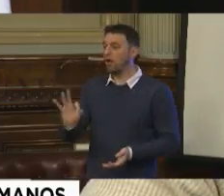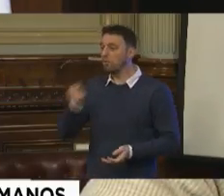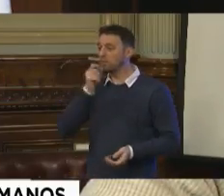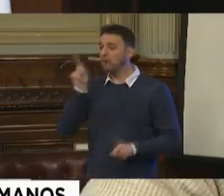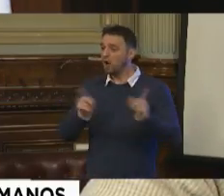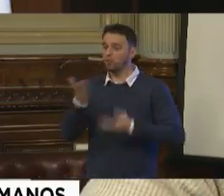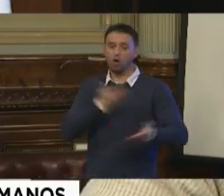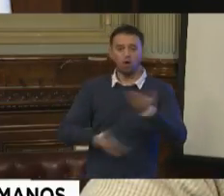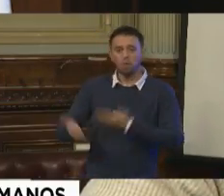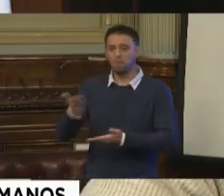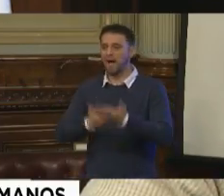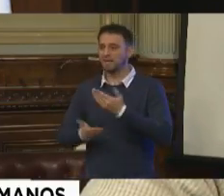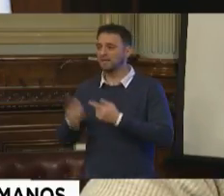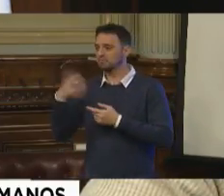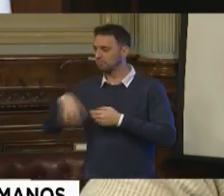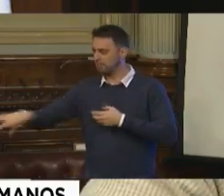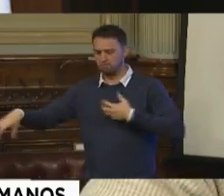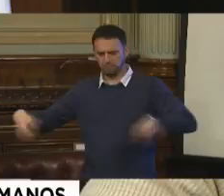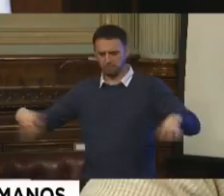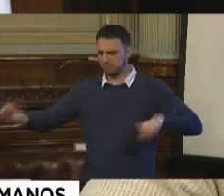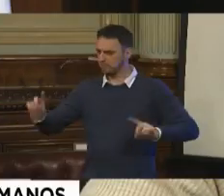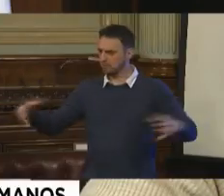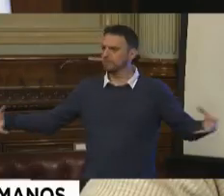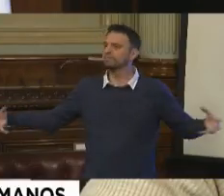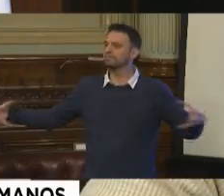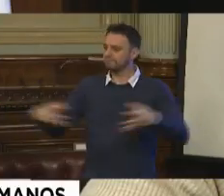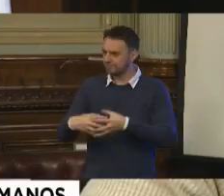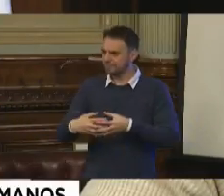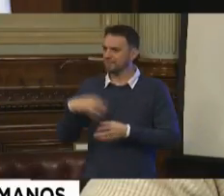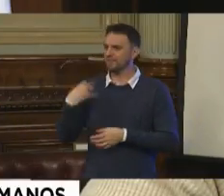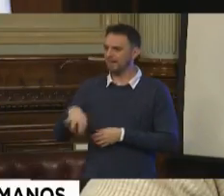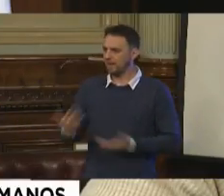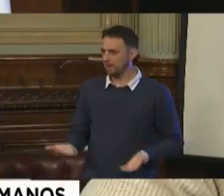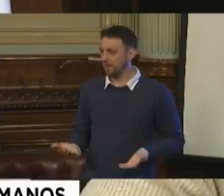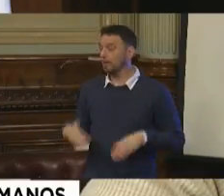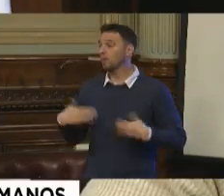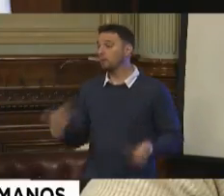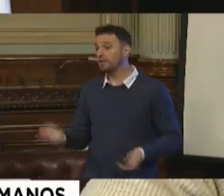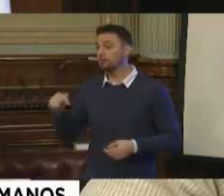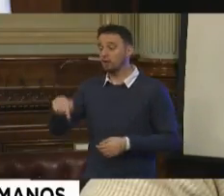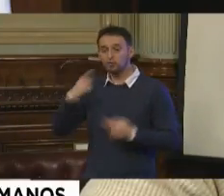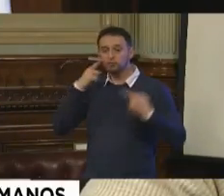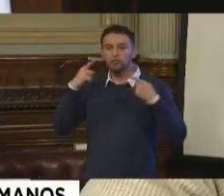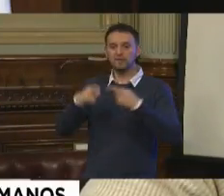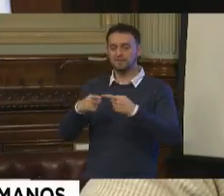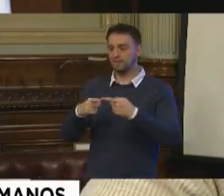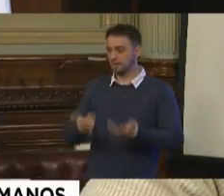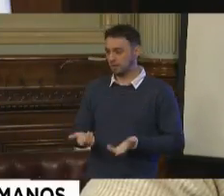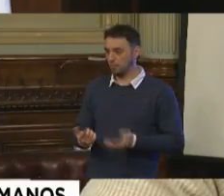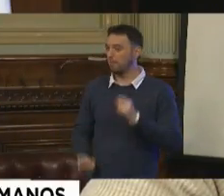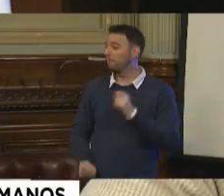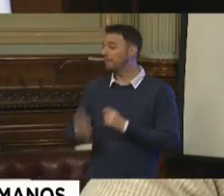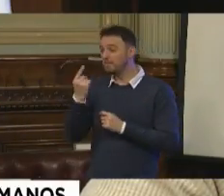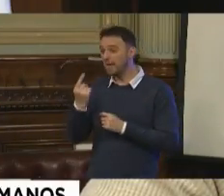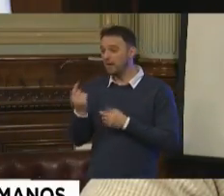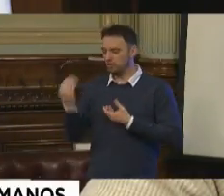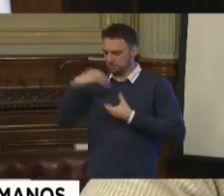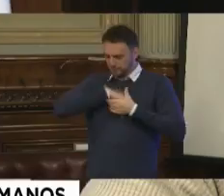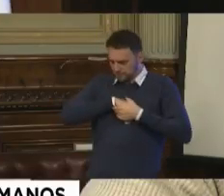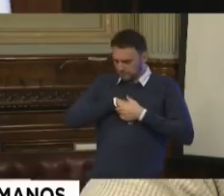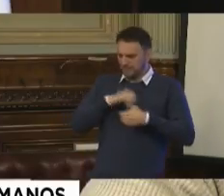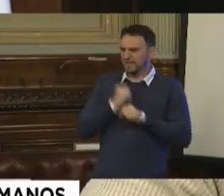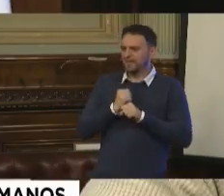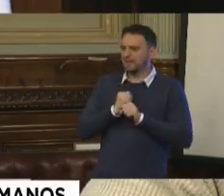compartimentos estancos así que yo creo que esto tiene que ser un desafío primero